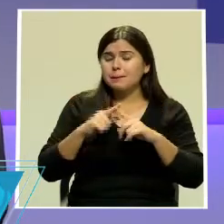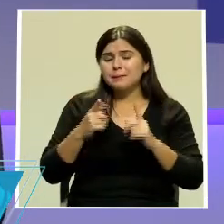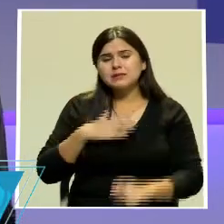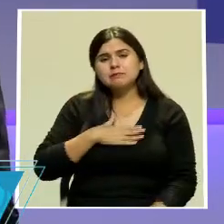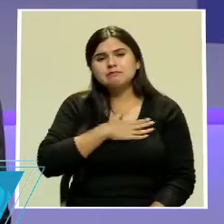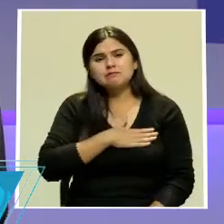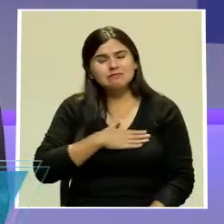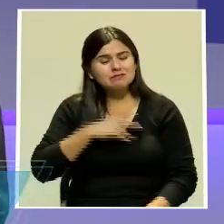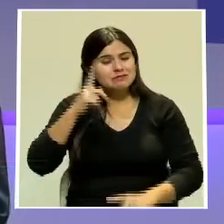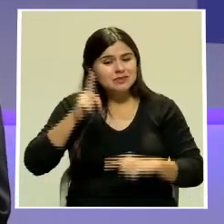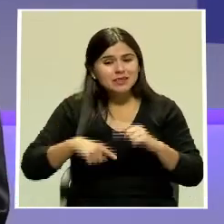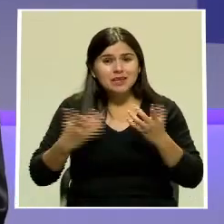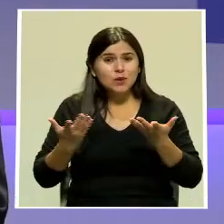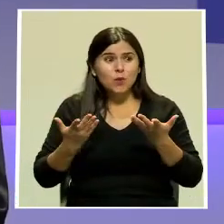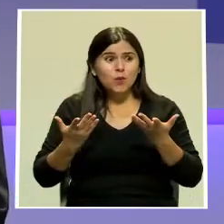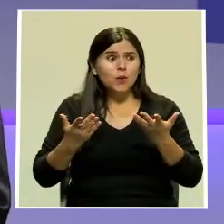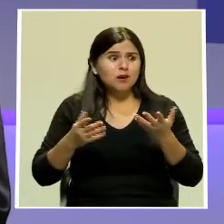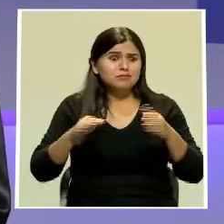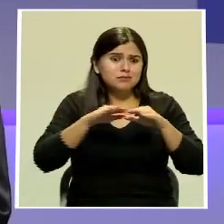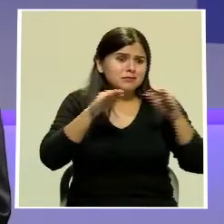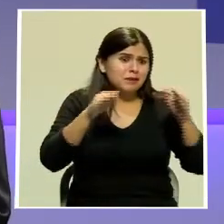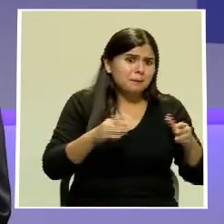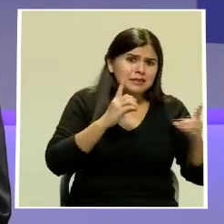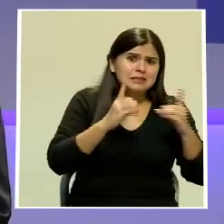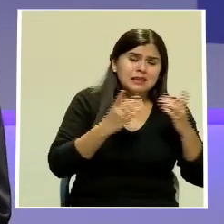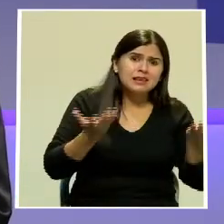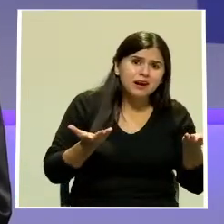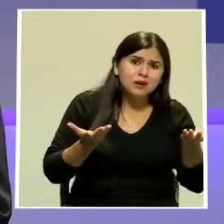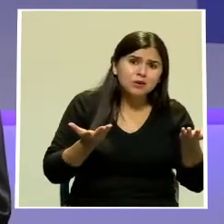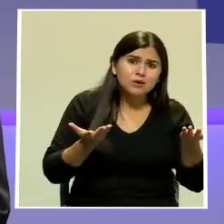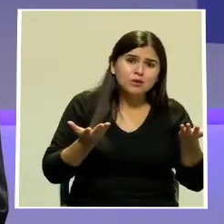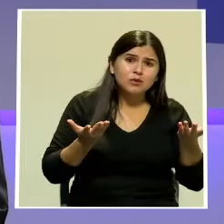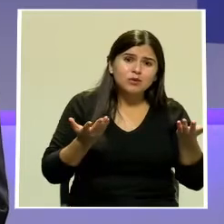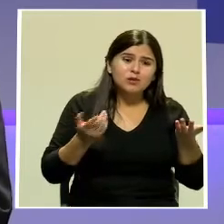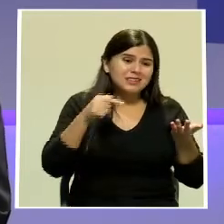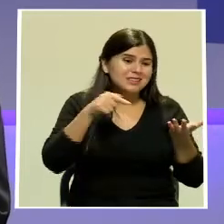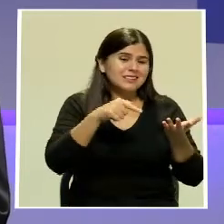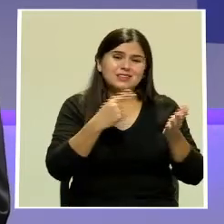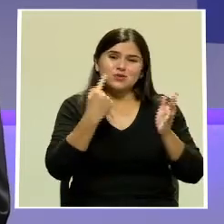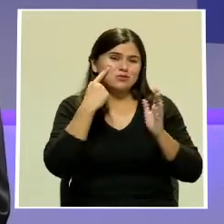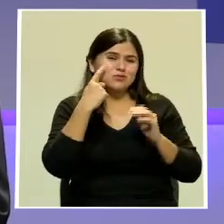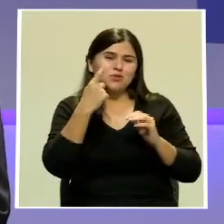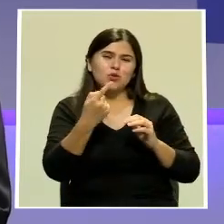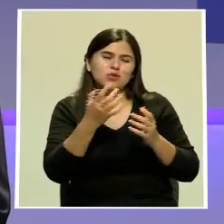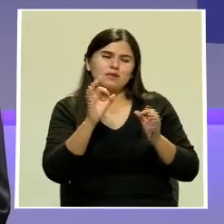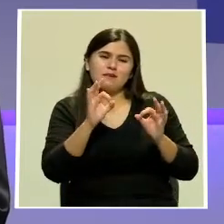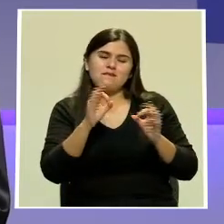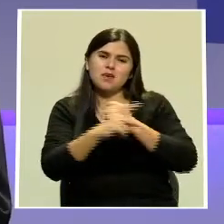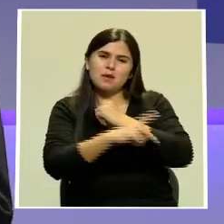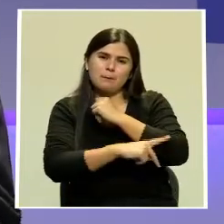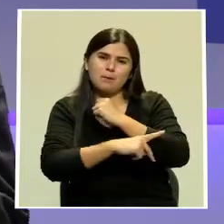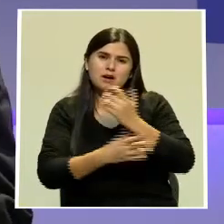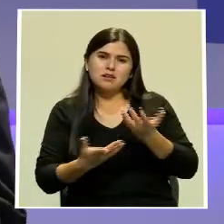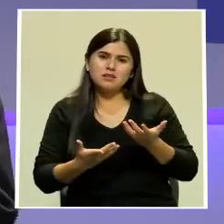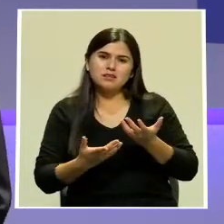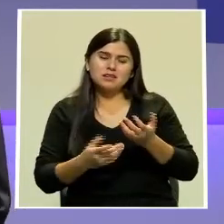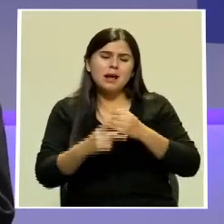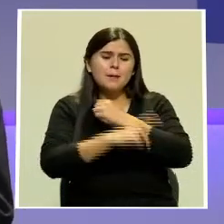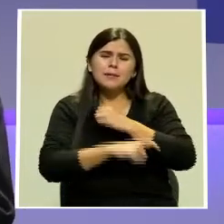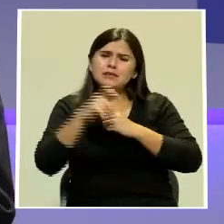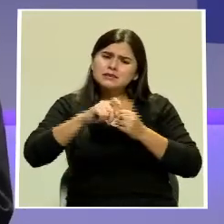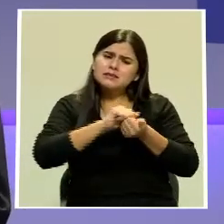no podamos ni siquiera convocar una mesa de diálogo y eso habla, digamos, no habla bien actualmente del país. El país tiene que cambiar, hacer